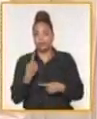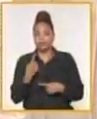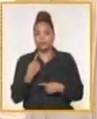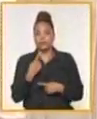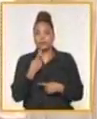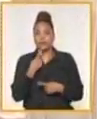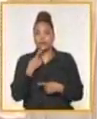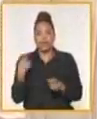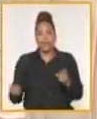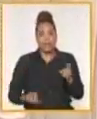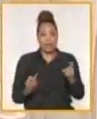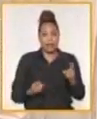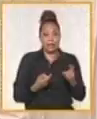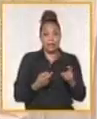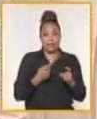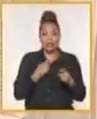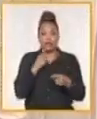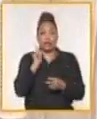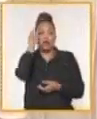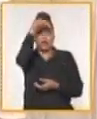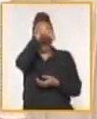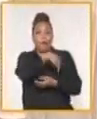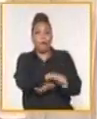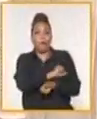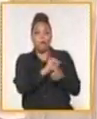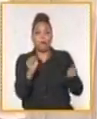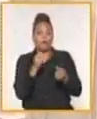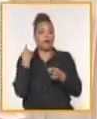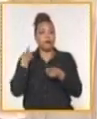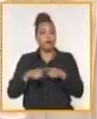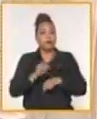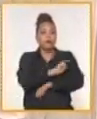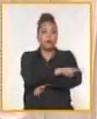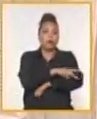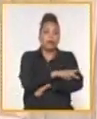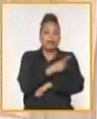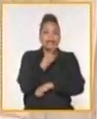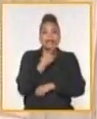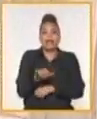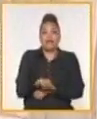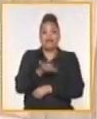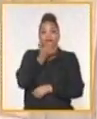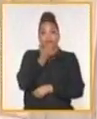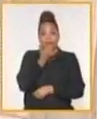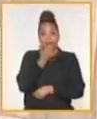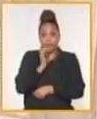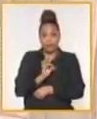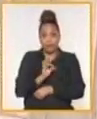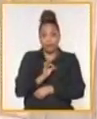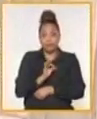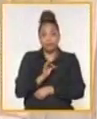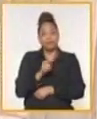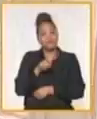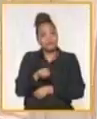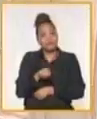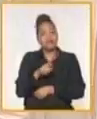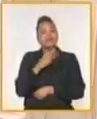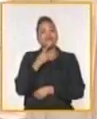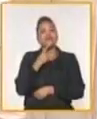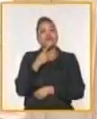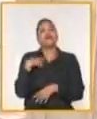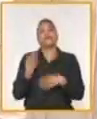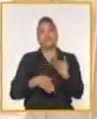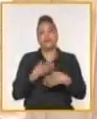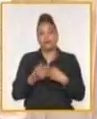mismo, o cae una bomba mal, o una acción que los toque, entonces ya